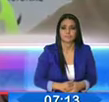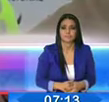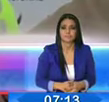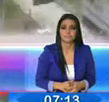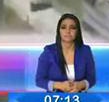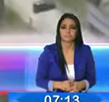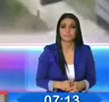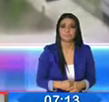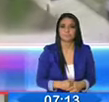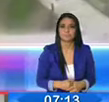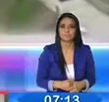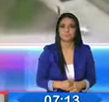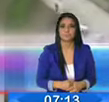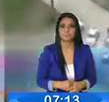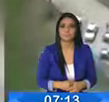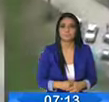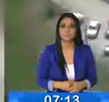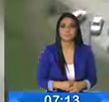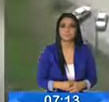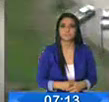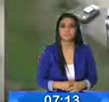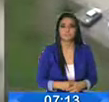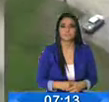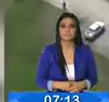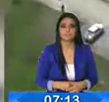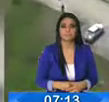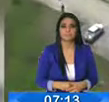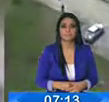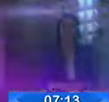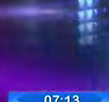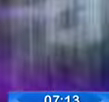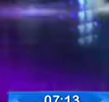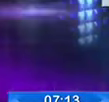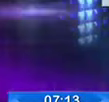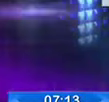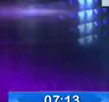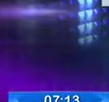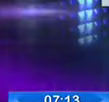rehabilitación de en santo domingo de los tsáchilas informo gisela moreira